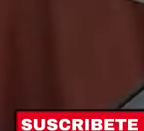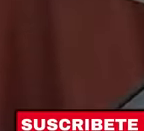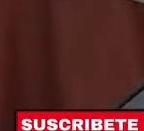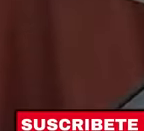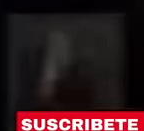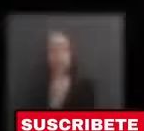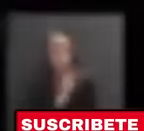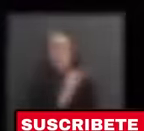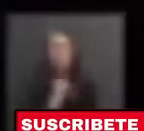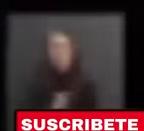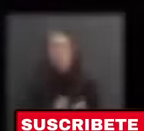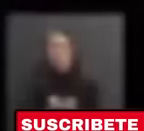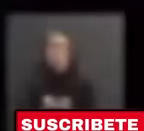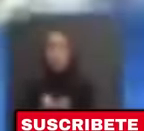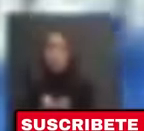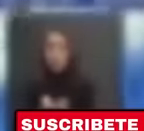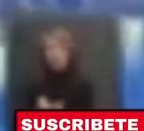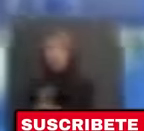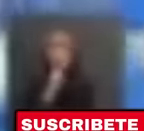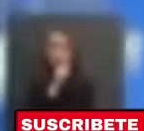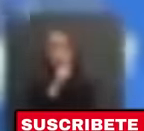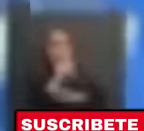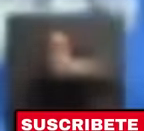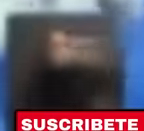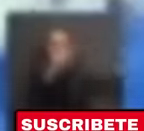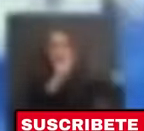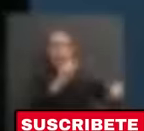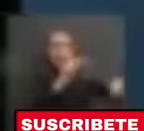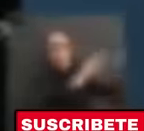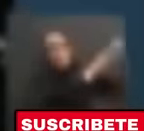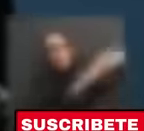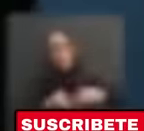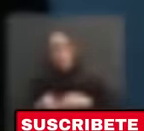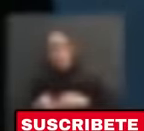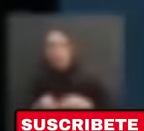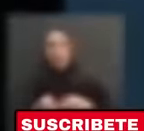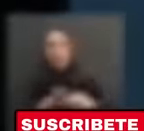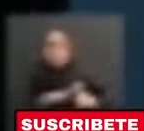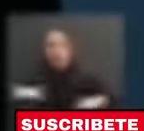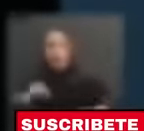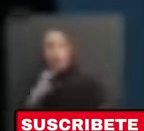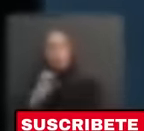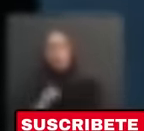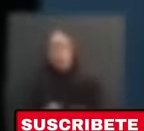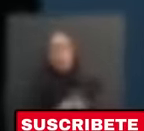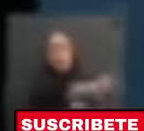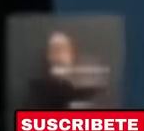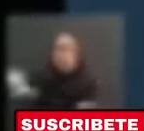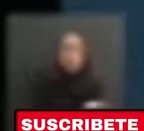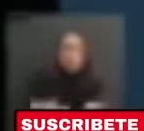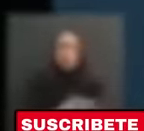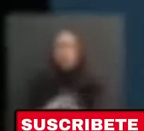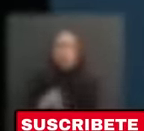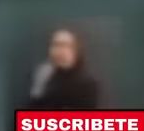las cosas del mar. Se trasladó desde el Océano Atlántico hasta el Pacífico. La amenaza de una posible pesca ilegal en nuestras